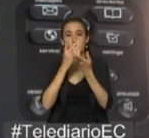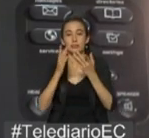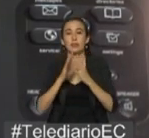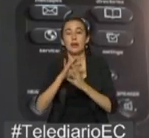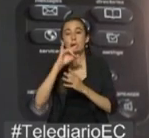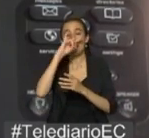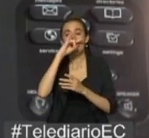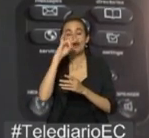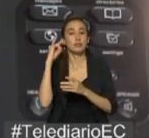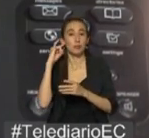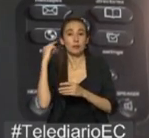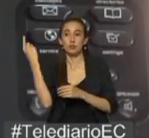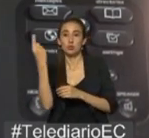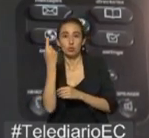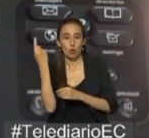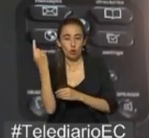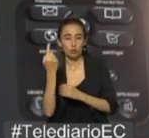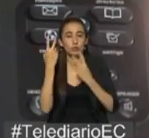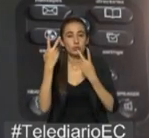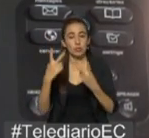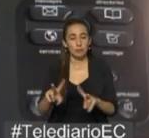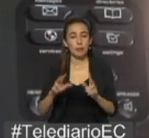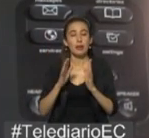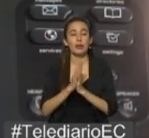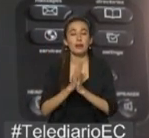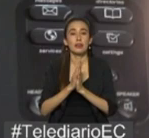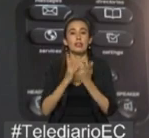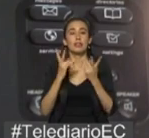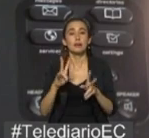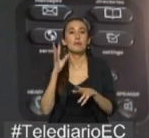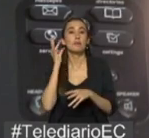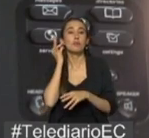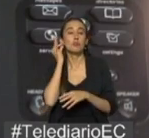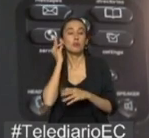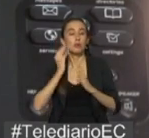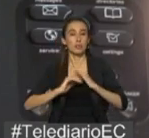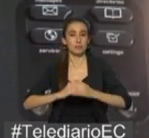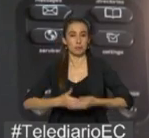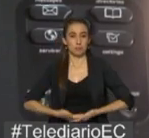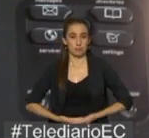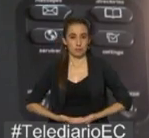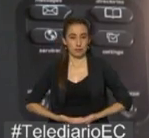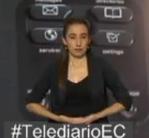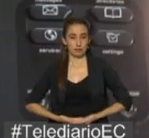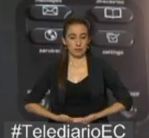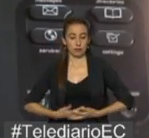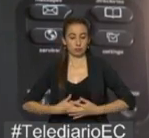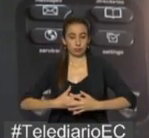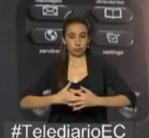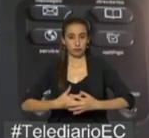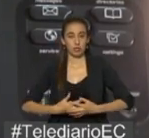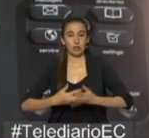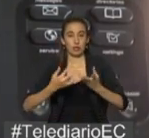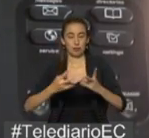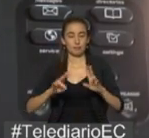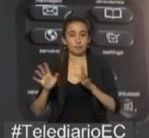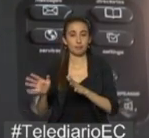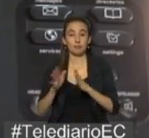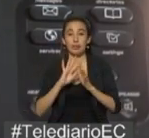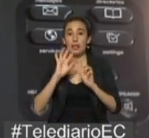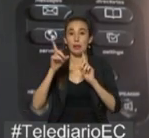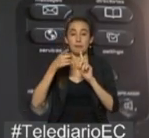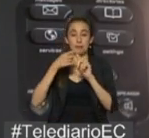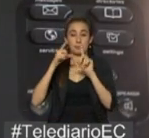que no se encuentran acompañados en el exterior por otras personas y también a mujeres embarazadas, ¿no? Esa es la primera